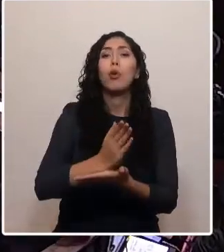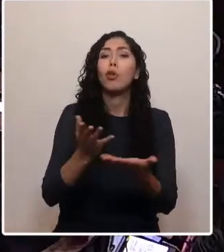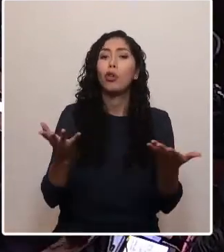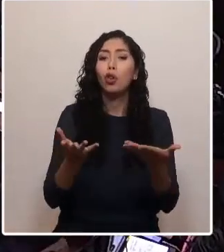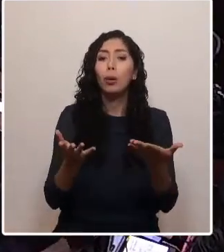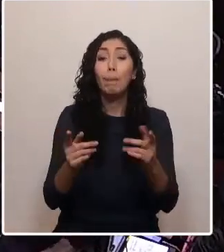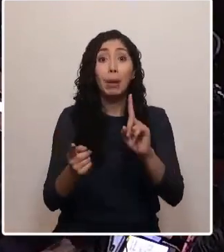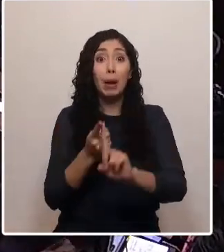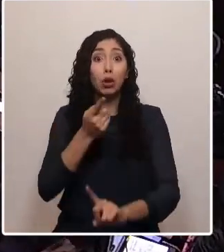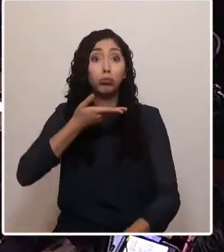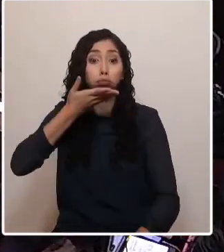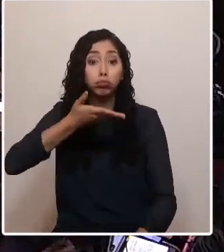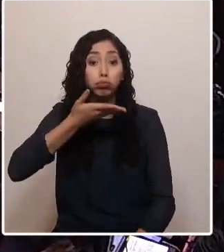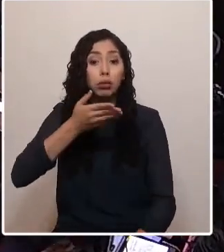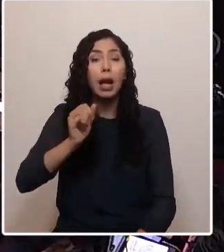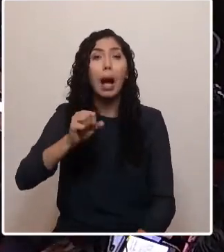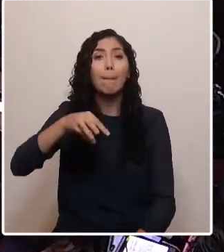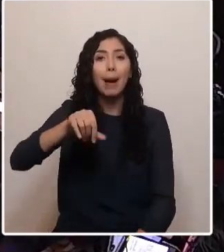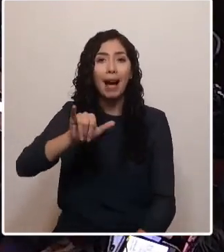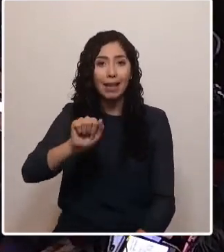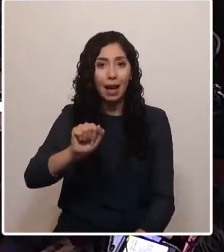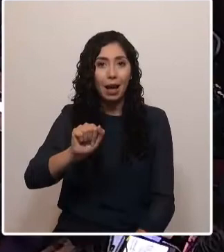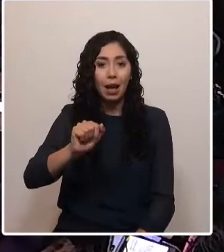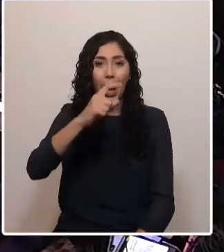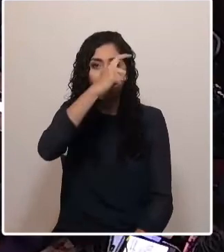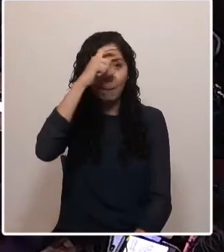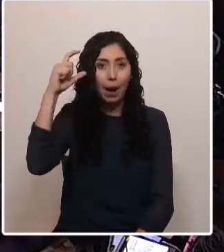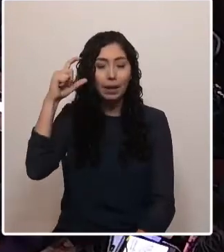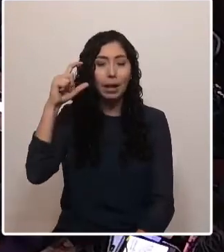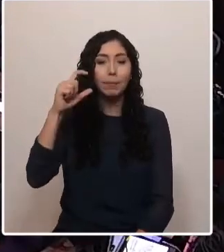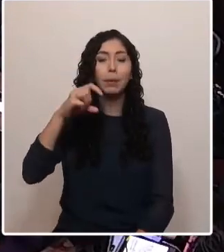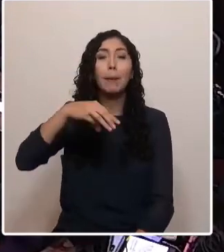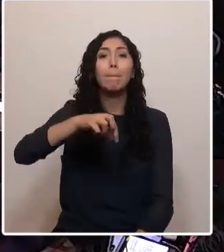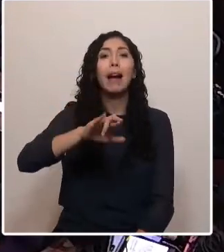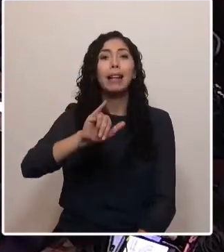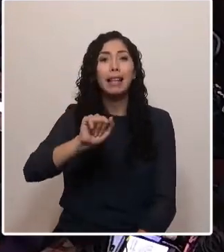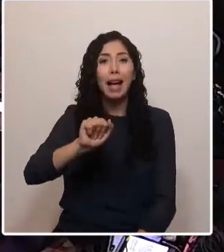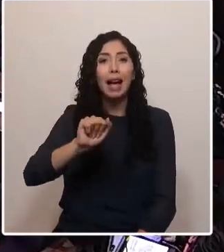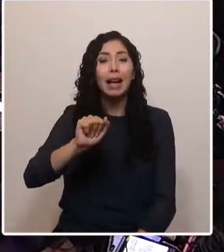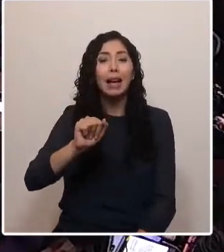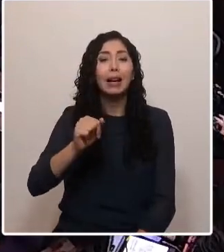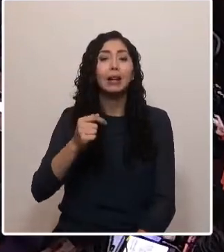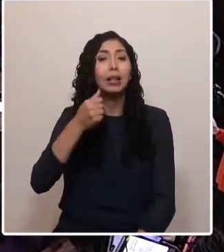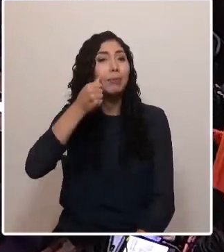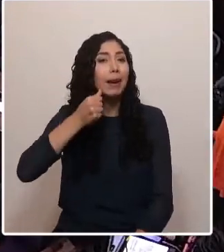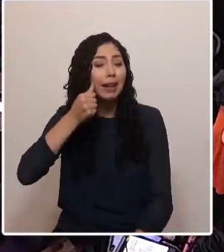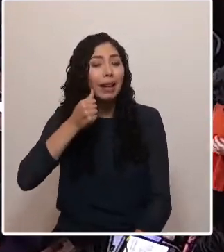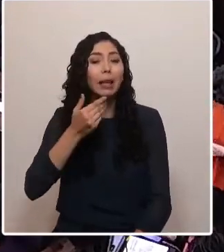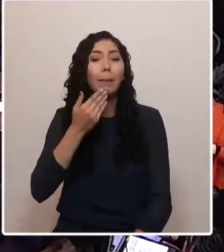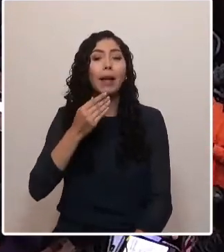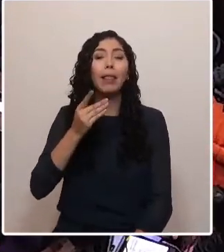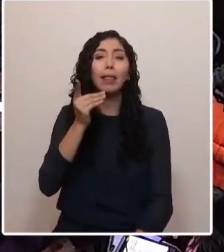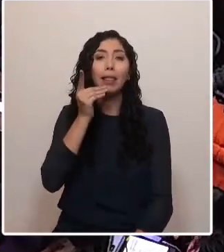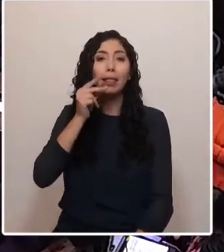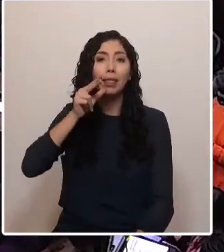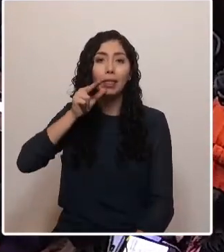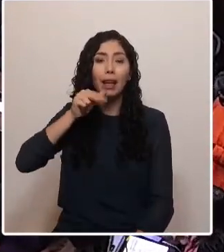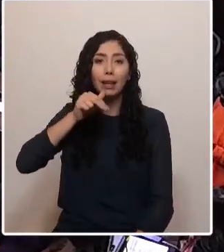primer lugar, de Amaya Alves, María Elisa Quinteros y Dayana González. Muchas gracias.